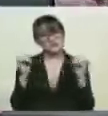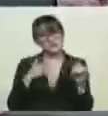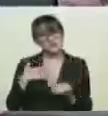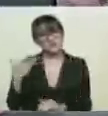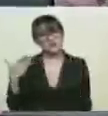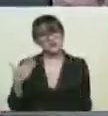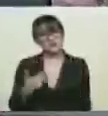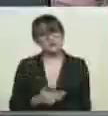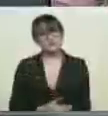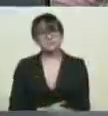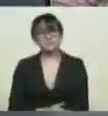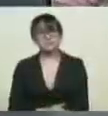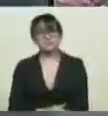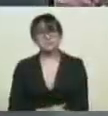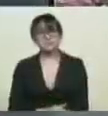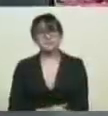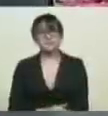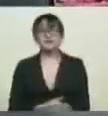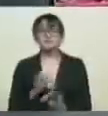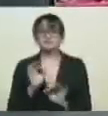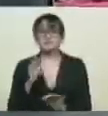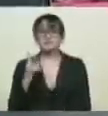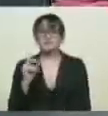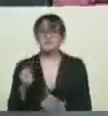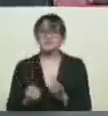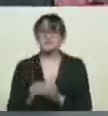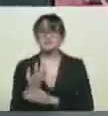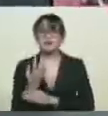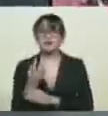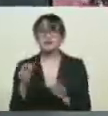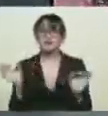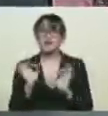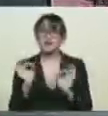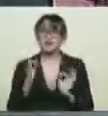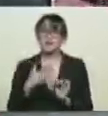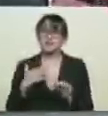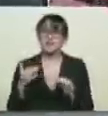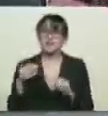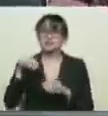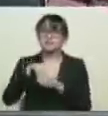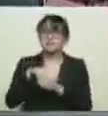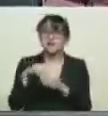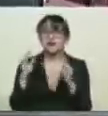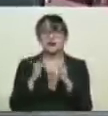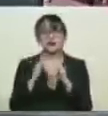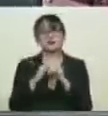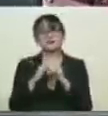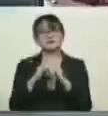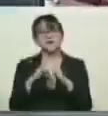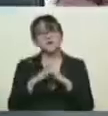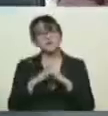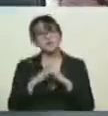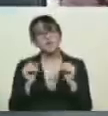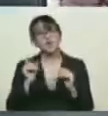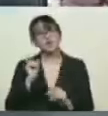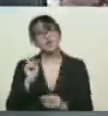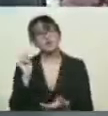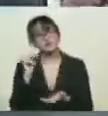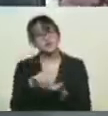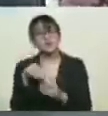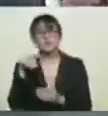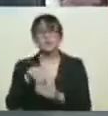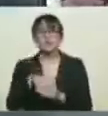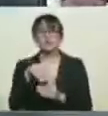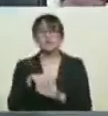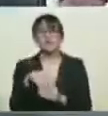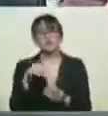independencia. Entonces el 20 de mayo nadie se puede quedar en su casa. Todo el mundo tiene que ir a votar